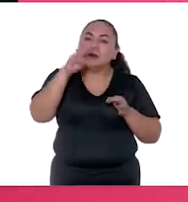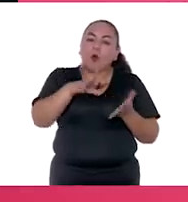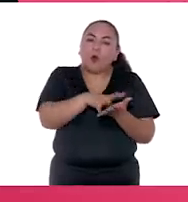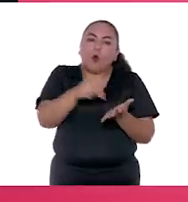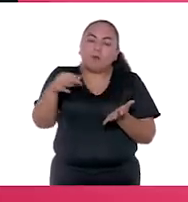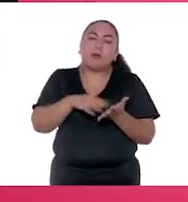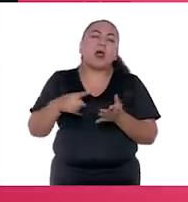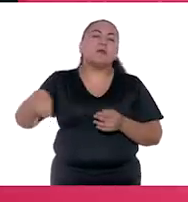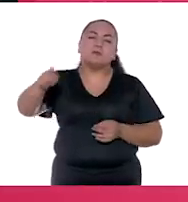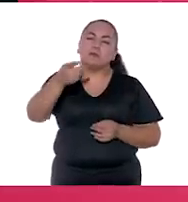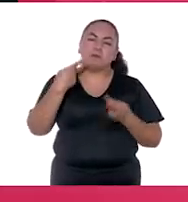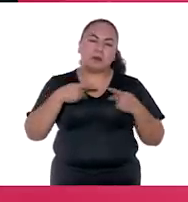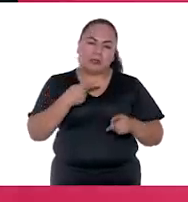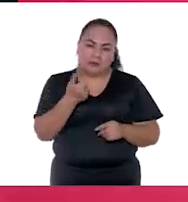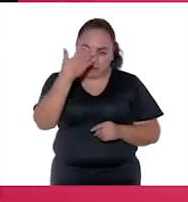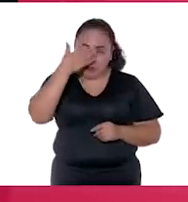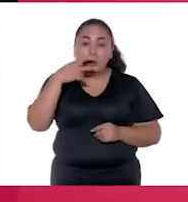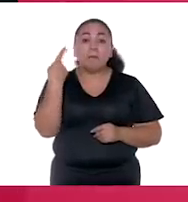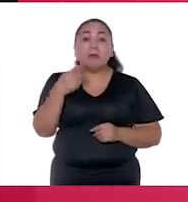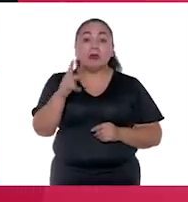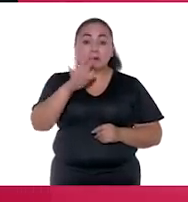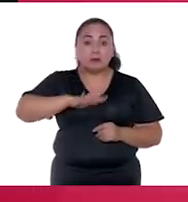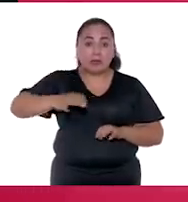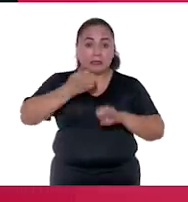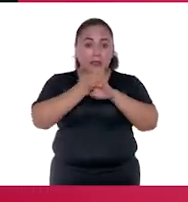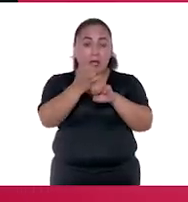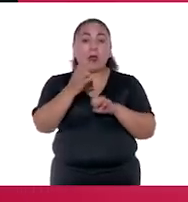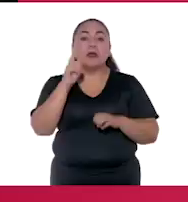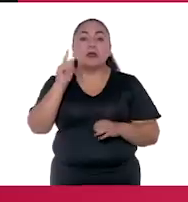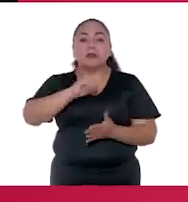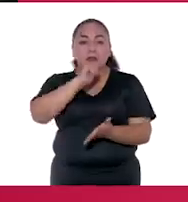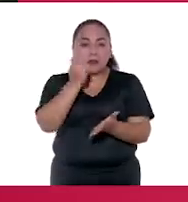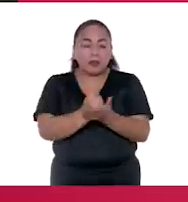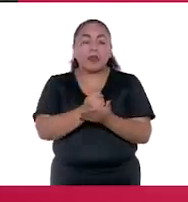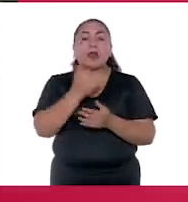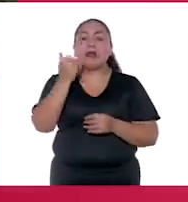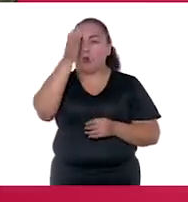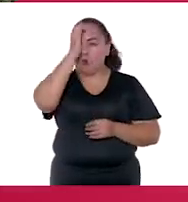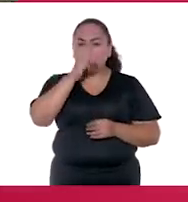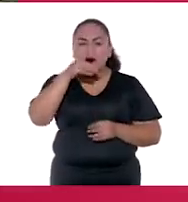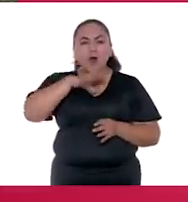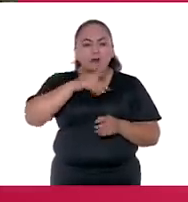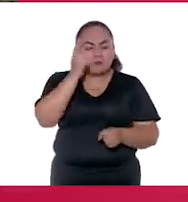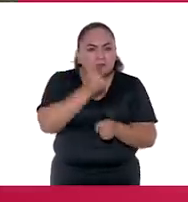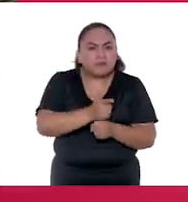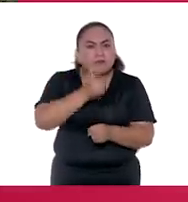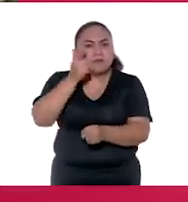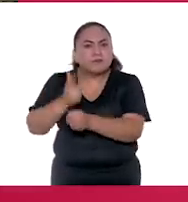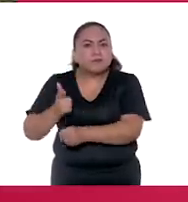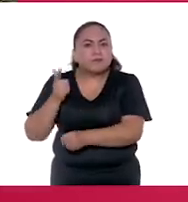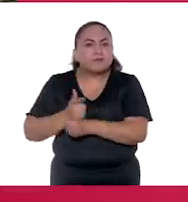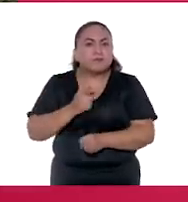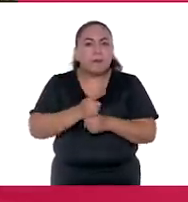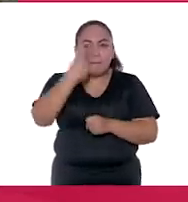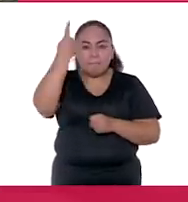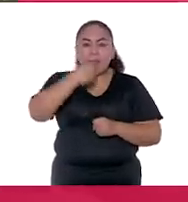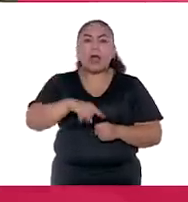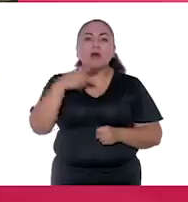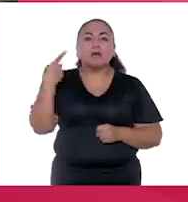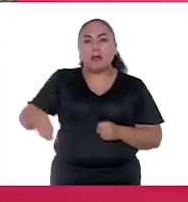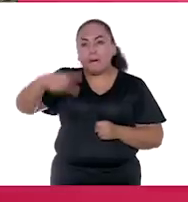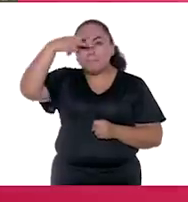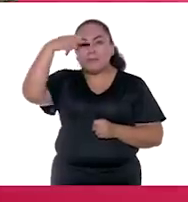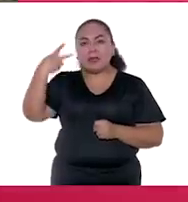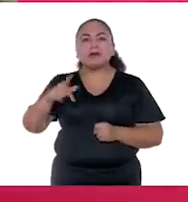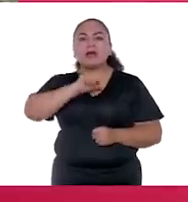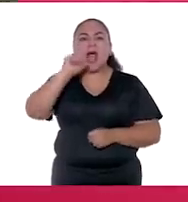Pocos lo saben, pero en los estados de Tamaulipas y Coahuila se han hecho descubrimientos muy importantes para la paleontología mexicana.